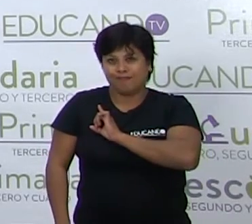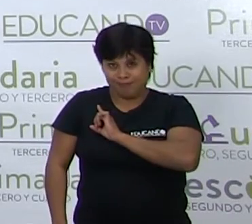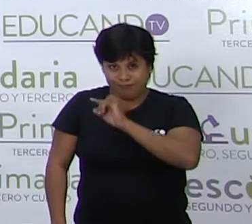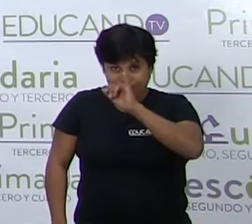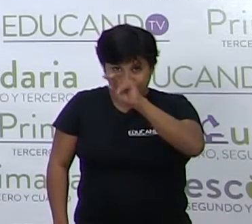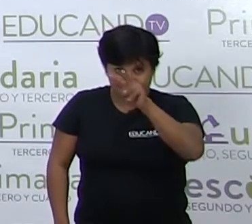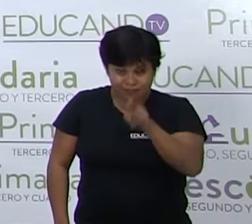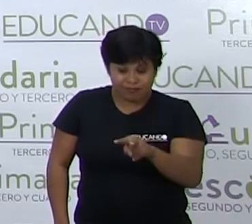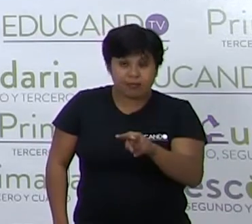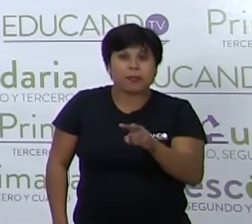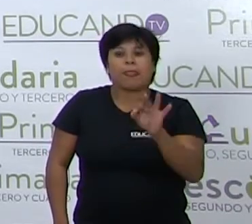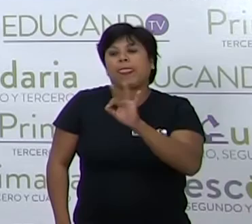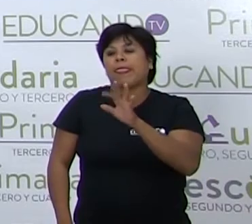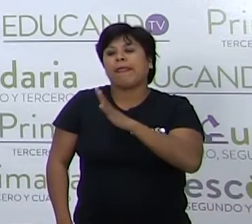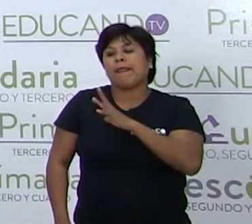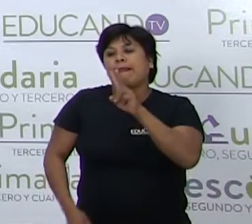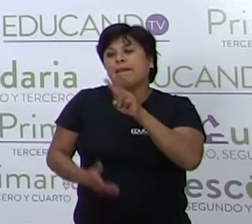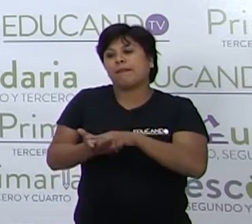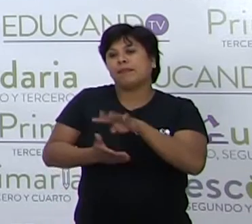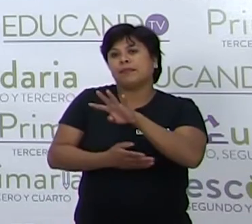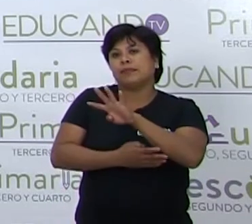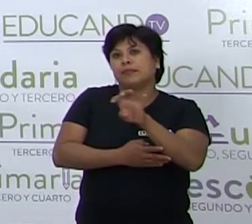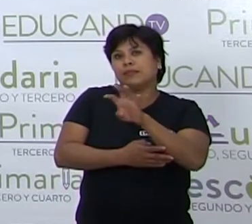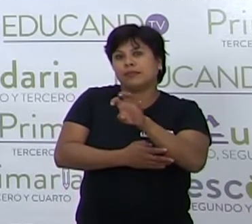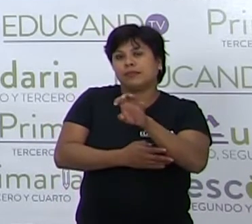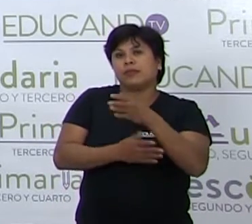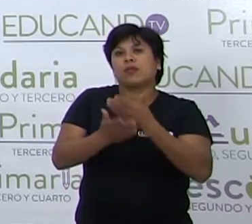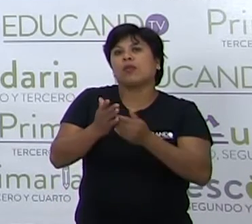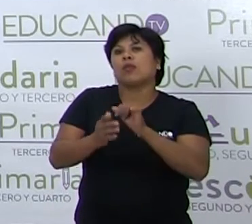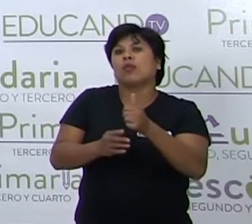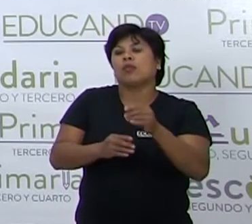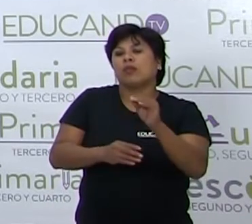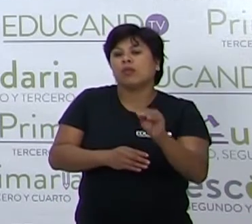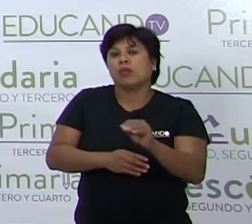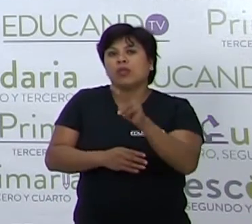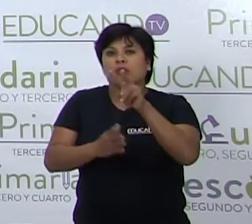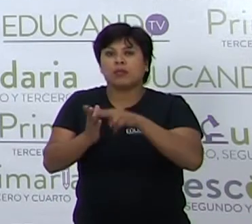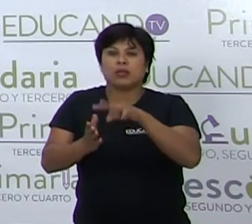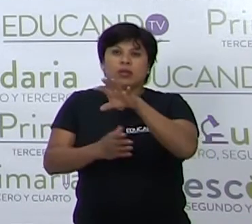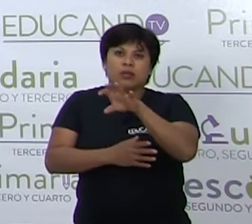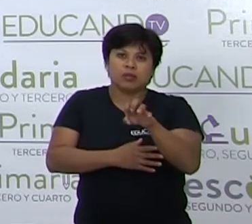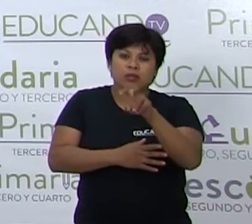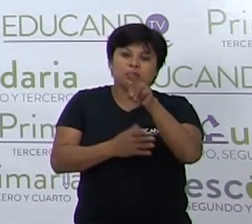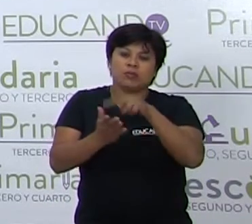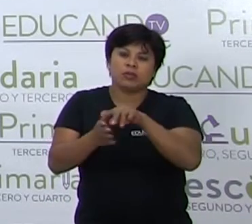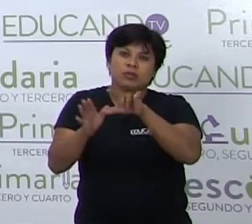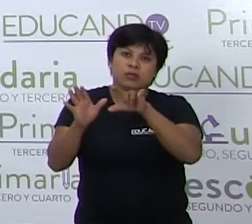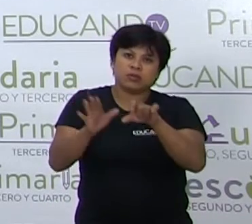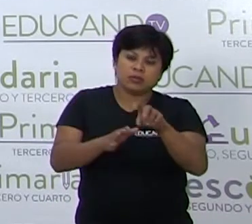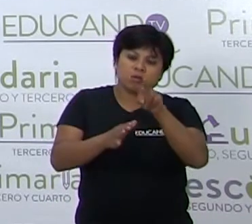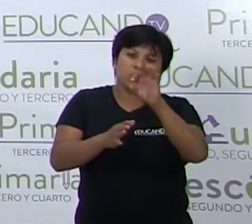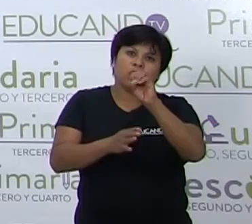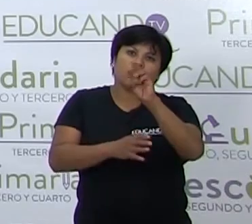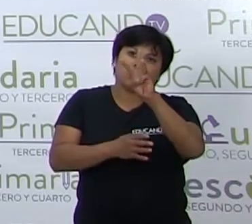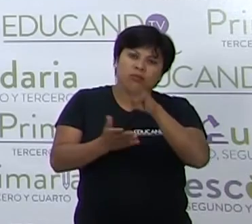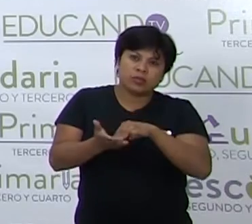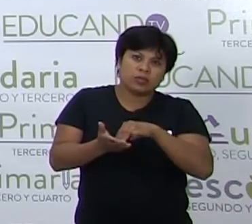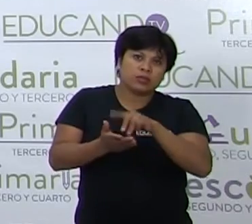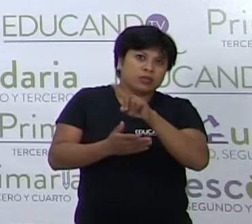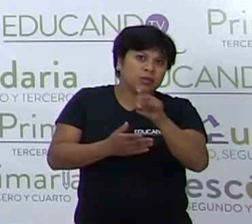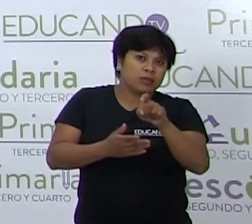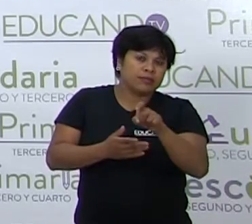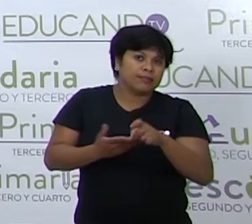¿verdad? Si este dice 2,400, ¿cuál seguiría? 2,500, 2,700 o